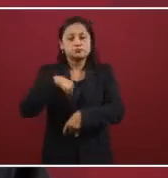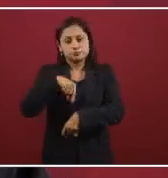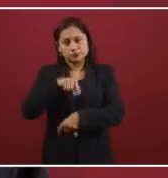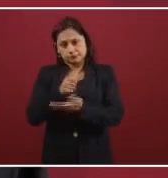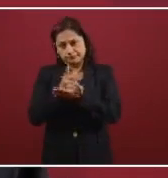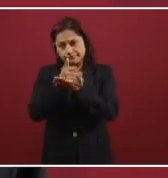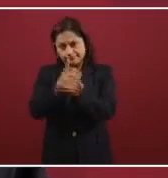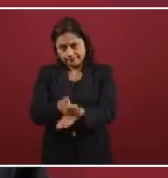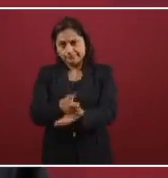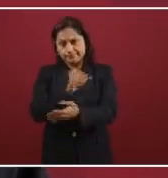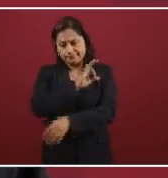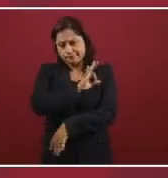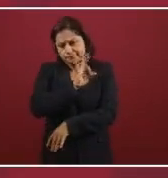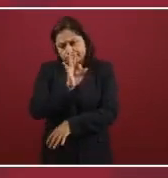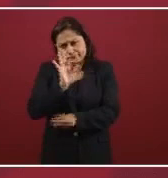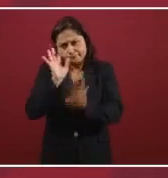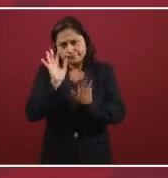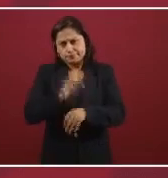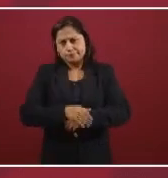podamos en este